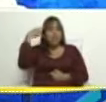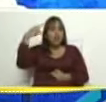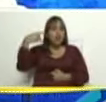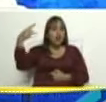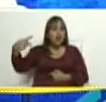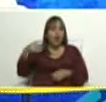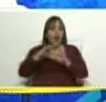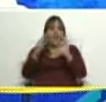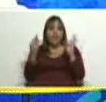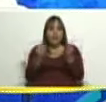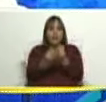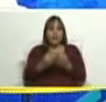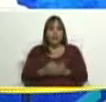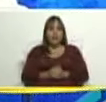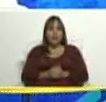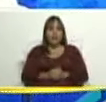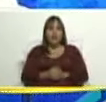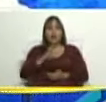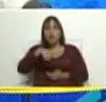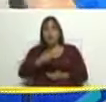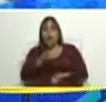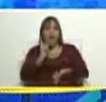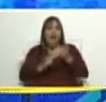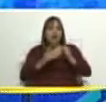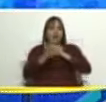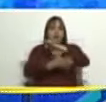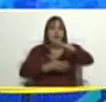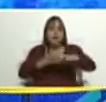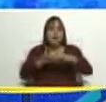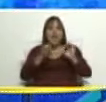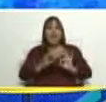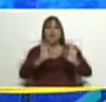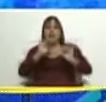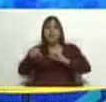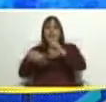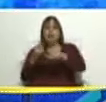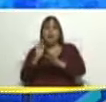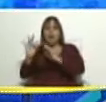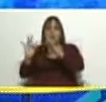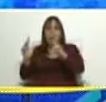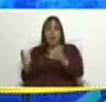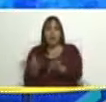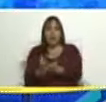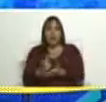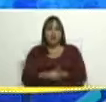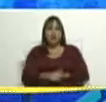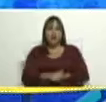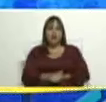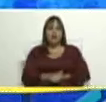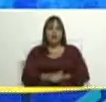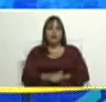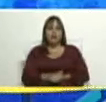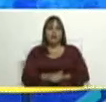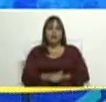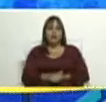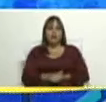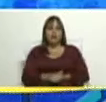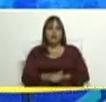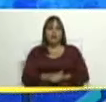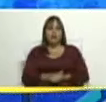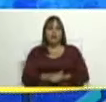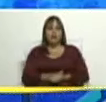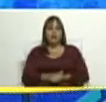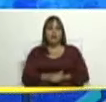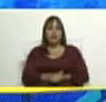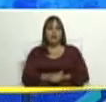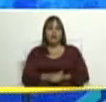familias que puedan tener algún problema, sobre todo después de la pandemia. Y ahora ha